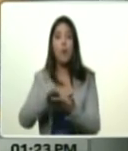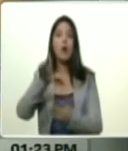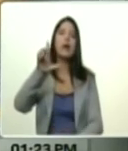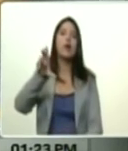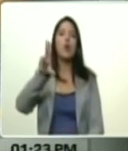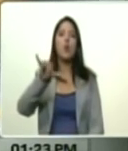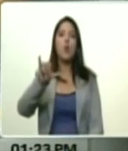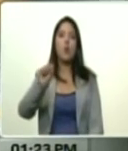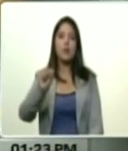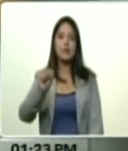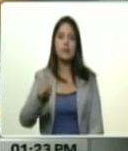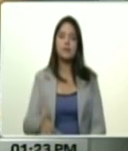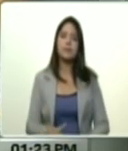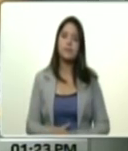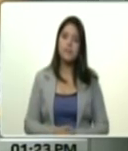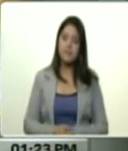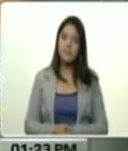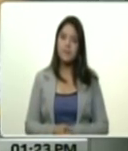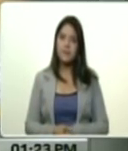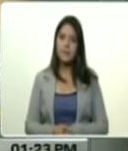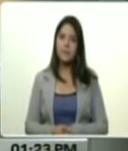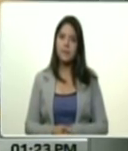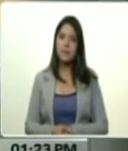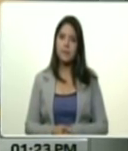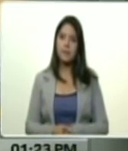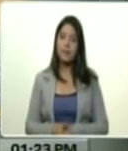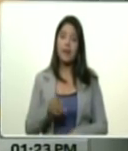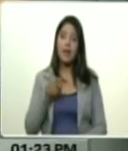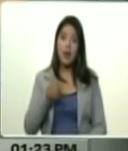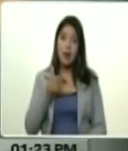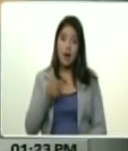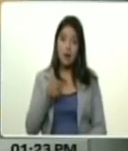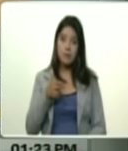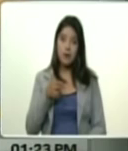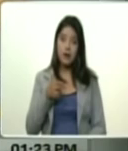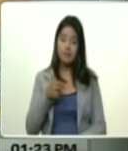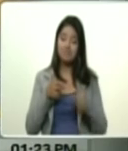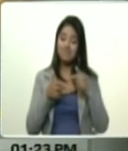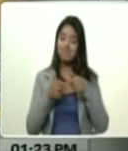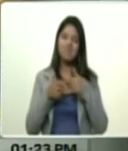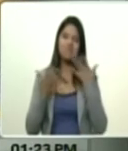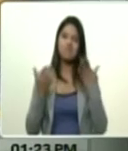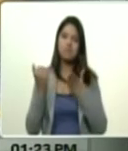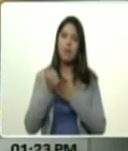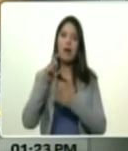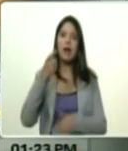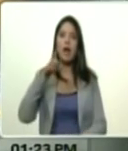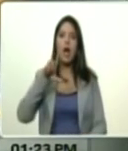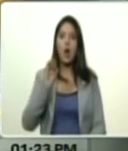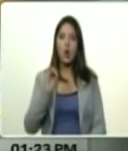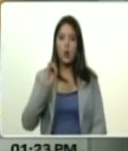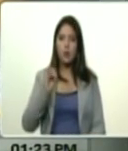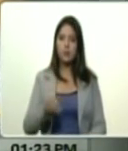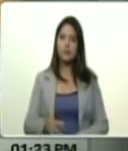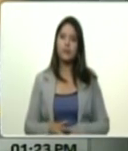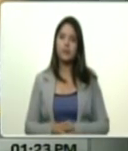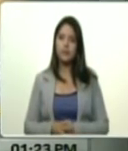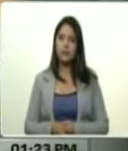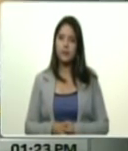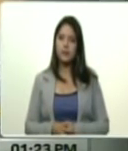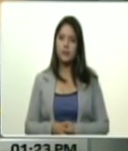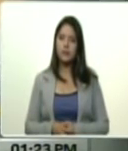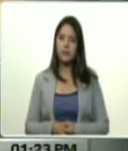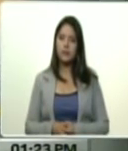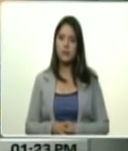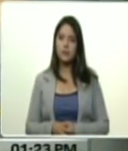Manuel Díaz, apodado La Crema. El arma de fuego de la pistola es una marca Glock calibre 9 milímetros y